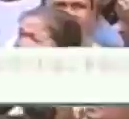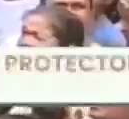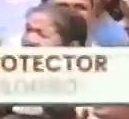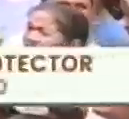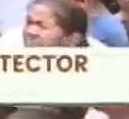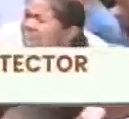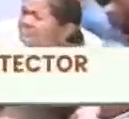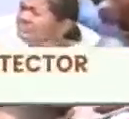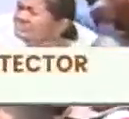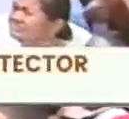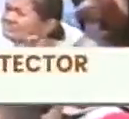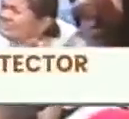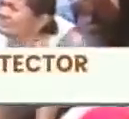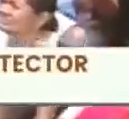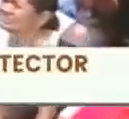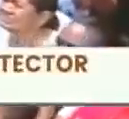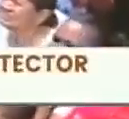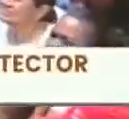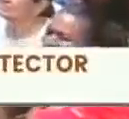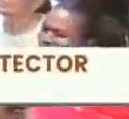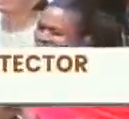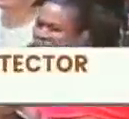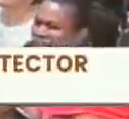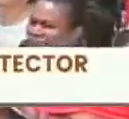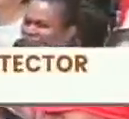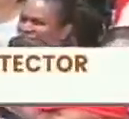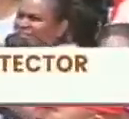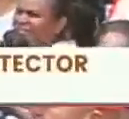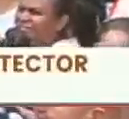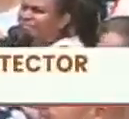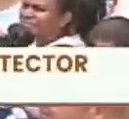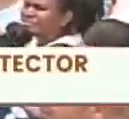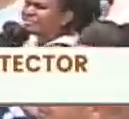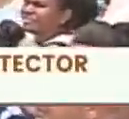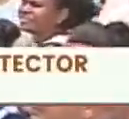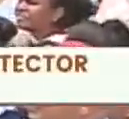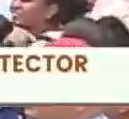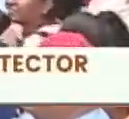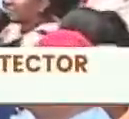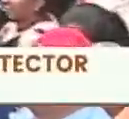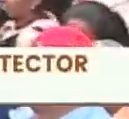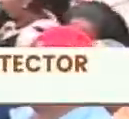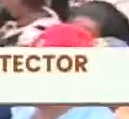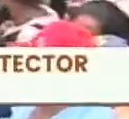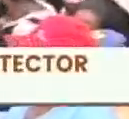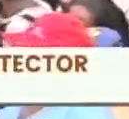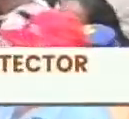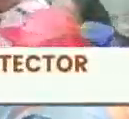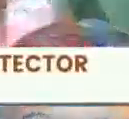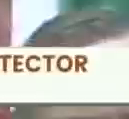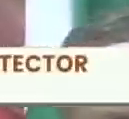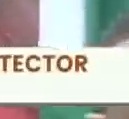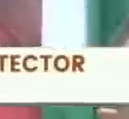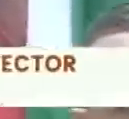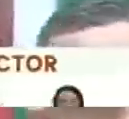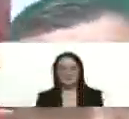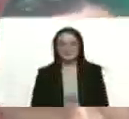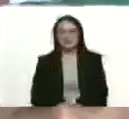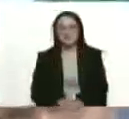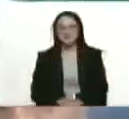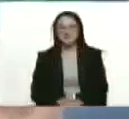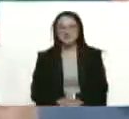como jefe de VC, de uno de los sectores importantes, como lo es Los Vicarios, una parroquia que tiene más